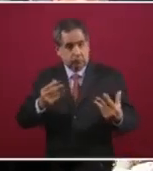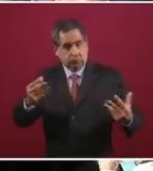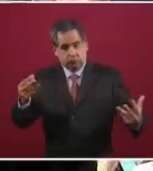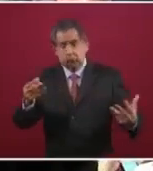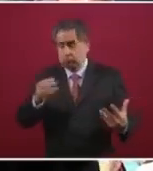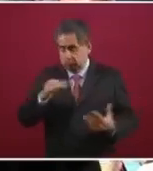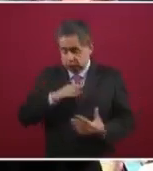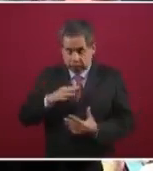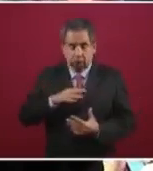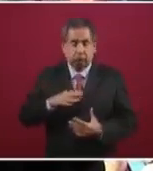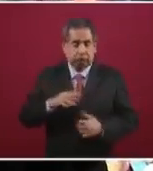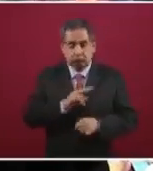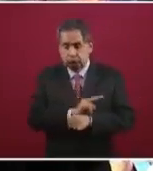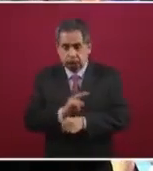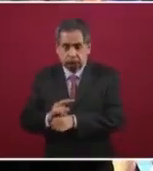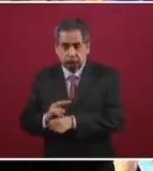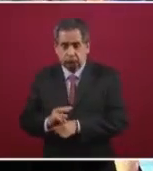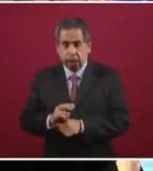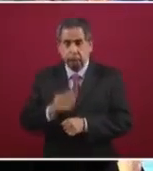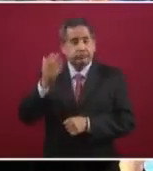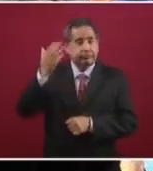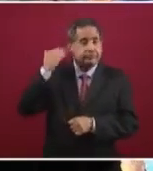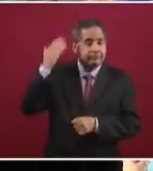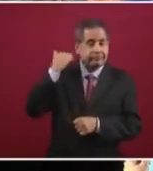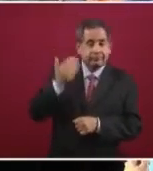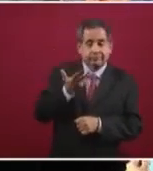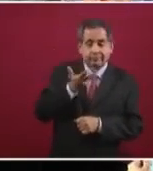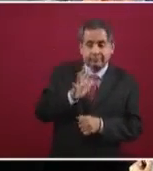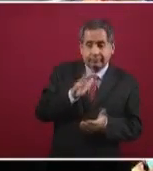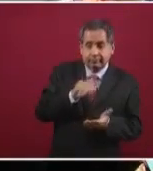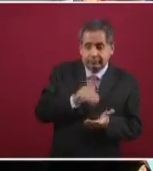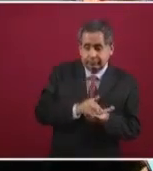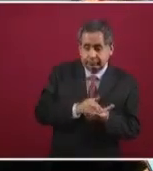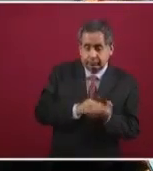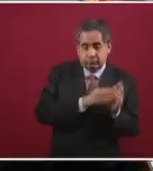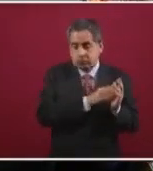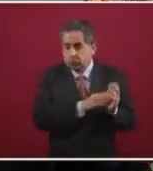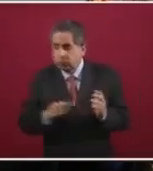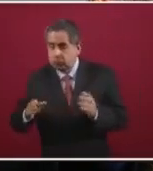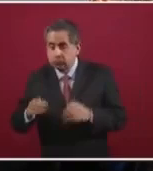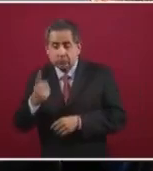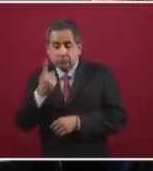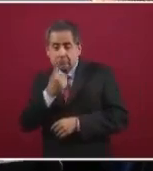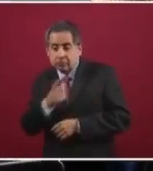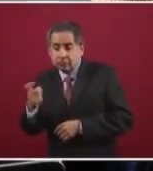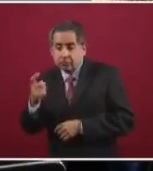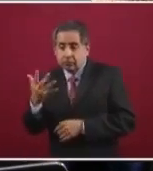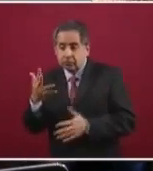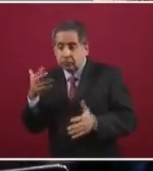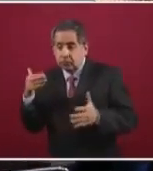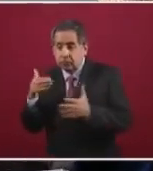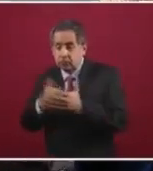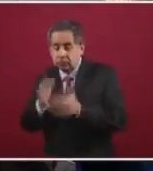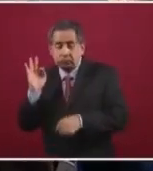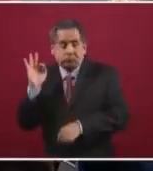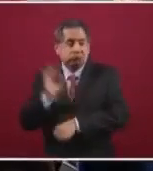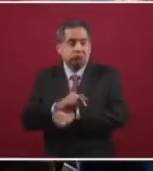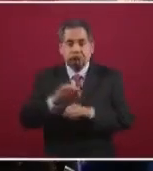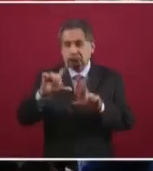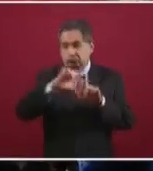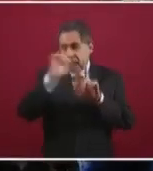considerable, de 10,000 efectivos a 150,000 para la seguridad en lo federal.